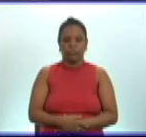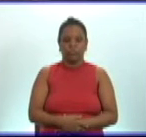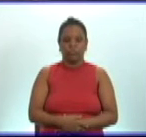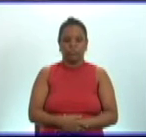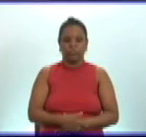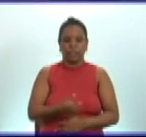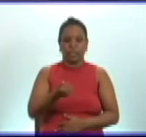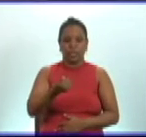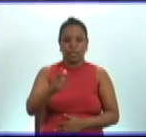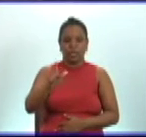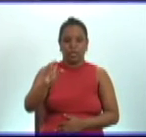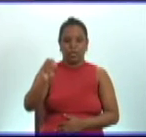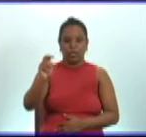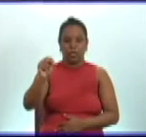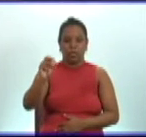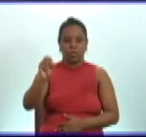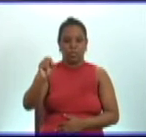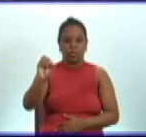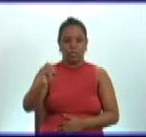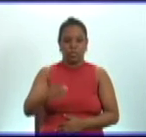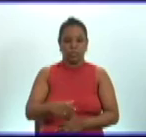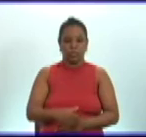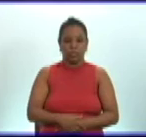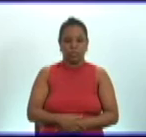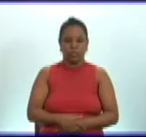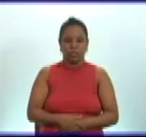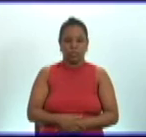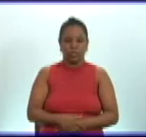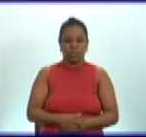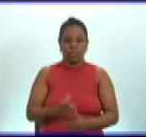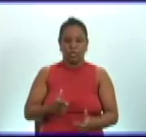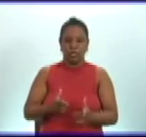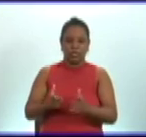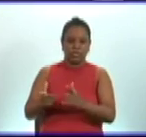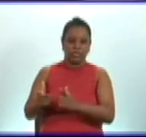Alonso Álvarez de la Campa. ¡Asesino! ¡Asesino!